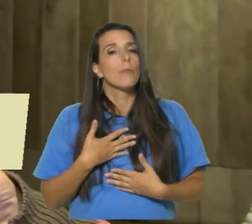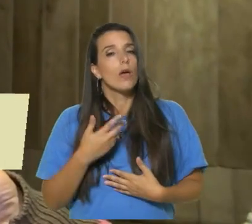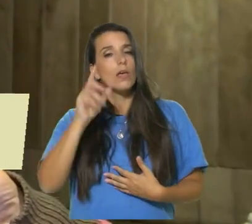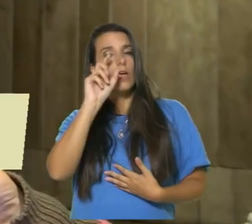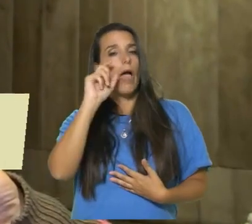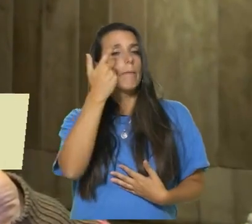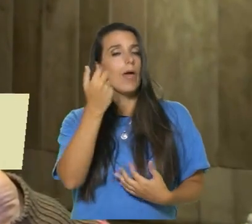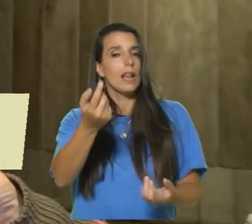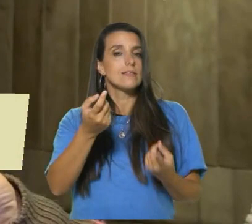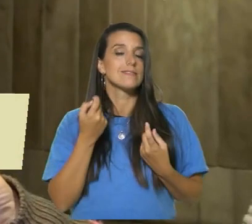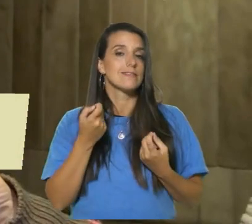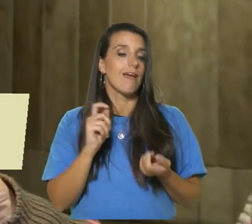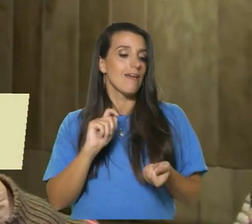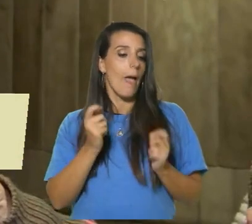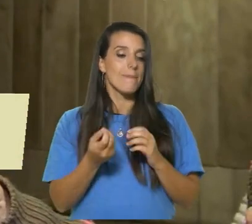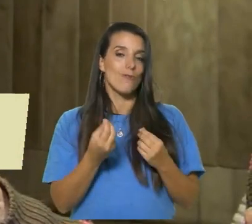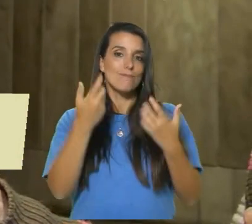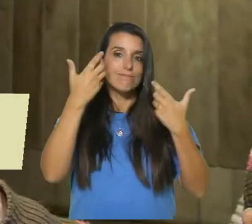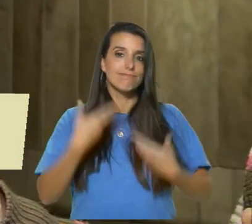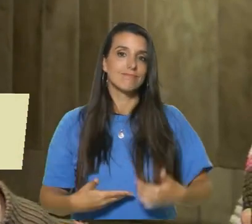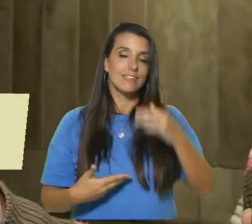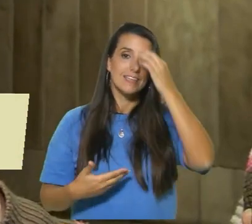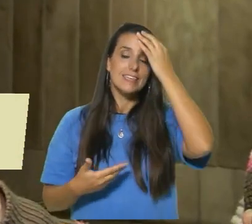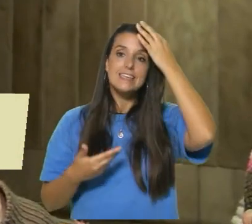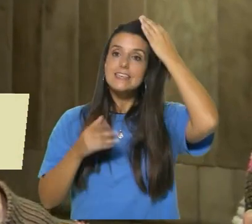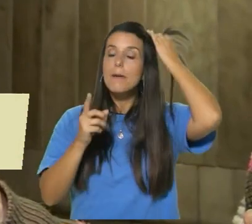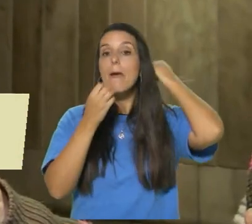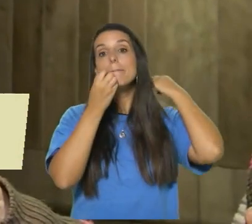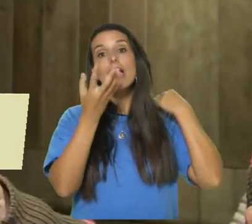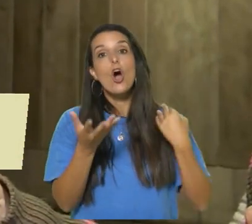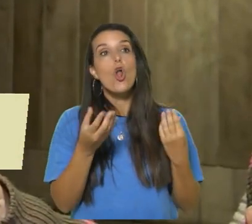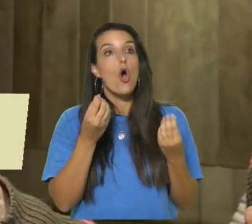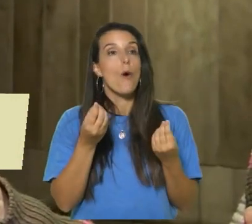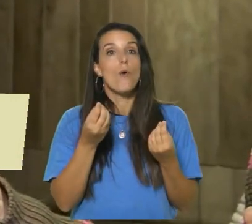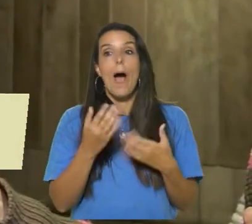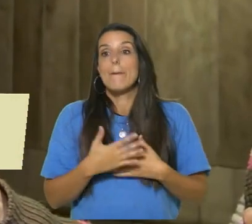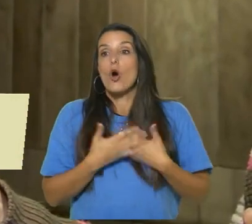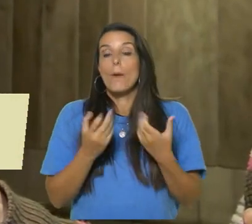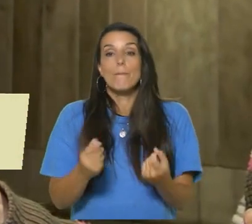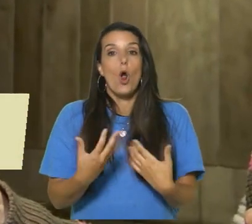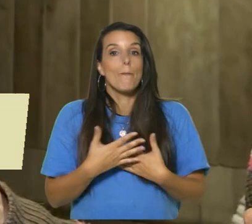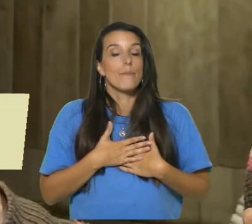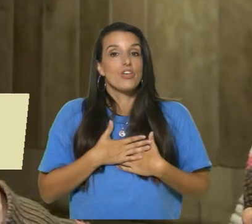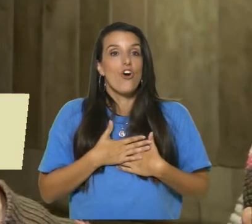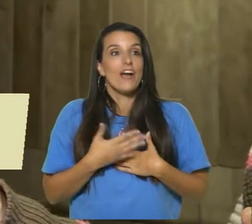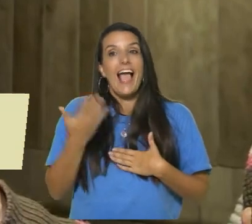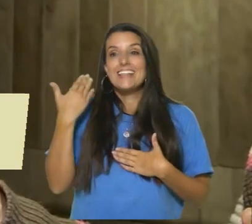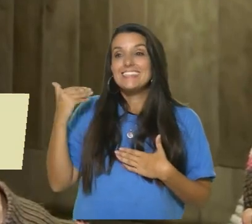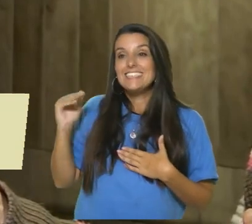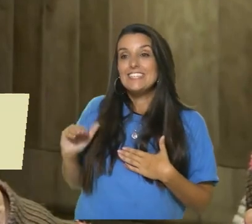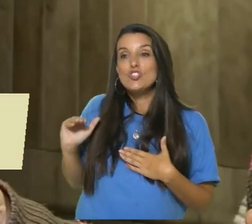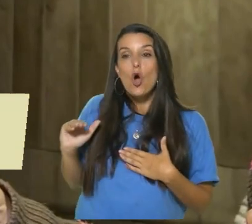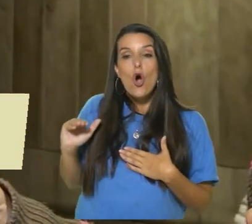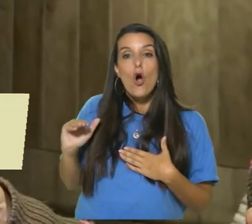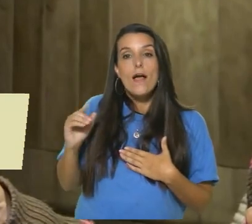historia transformarnos en protagonistas eh en el mejor de los casos sostener el amor propio que ya construimos en la infancia